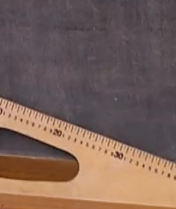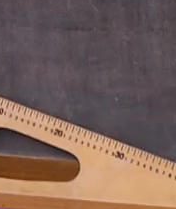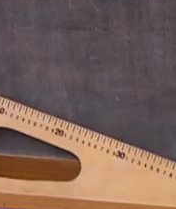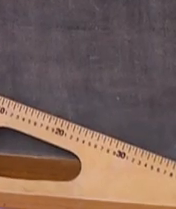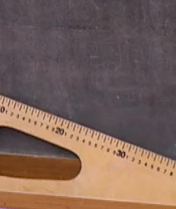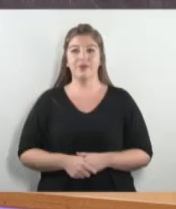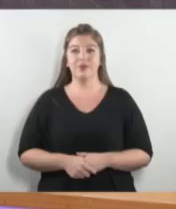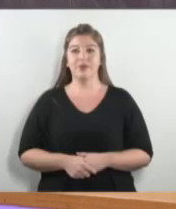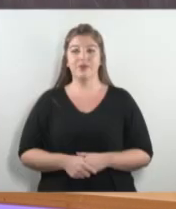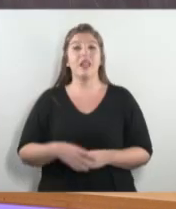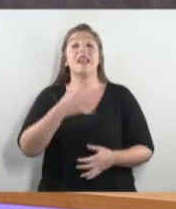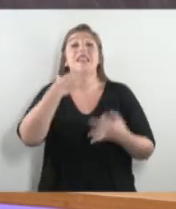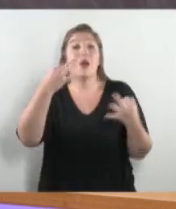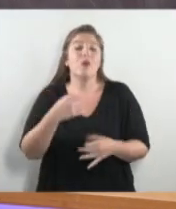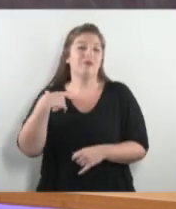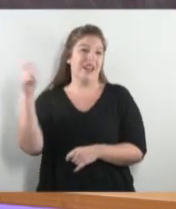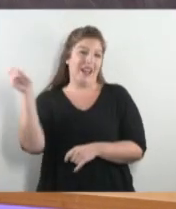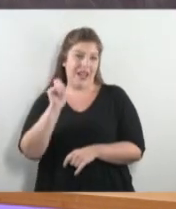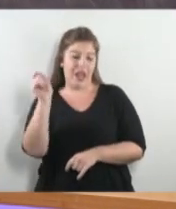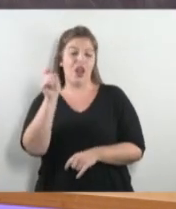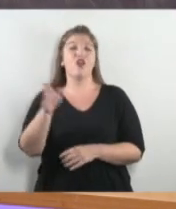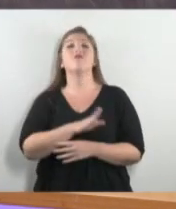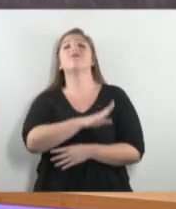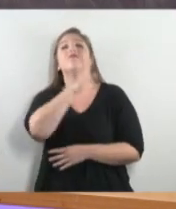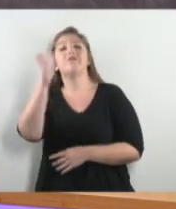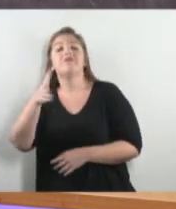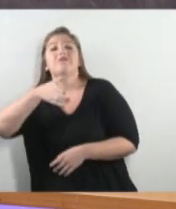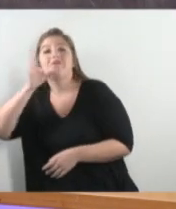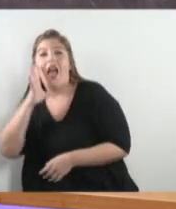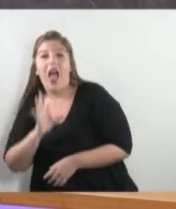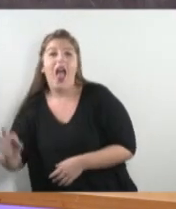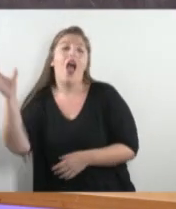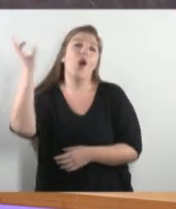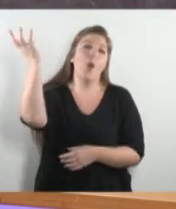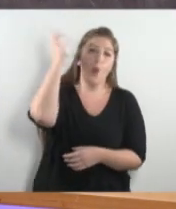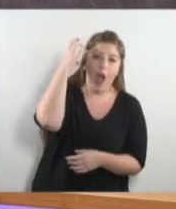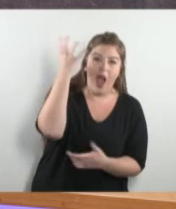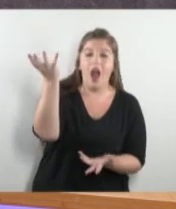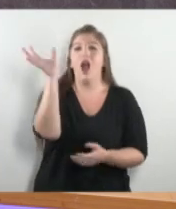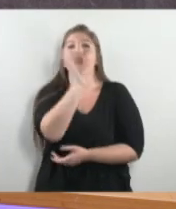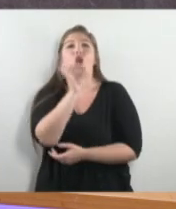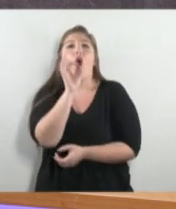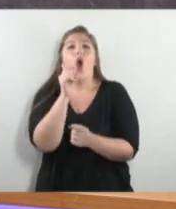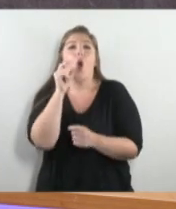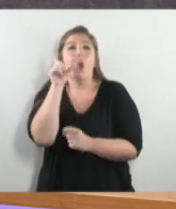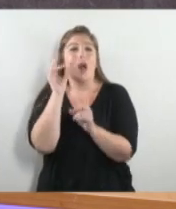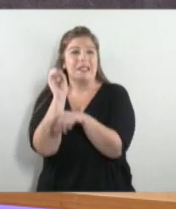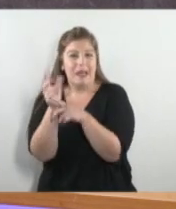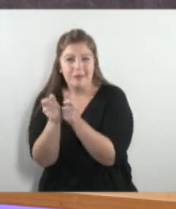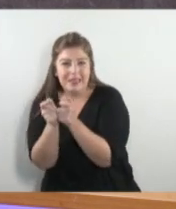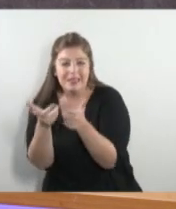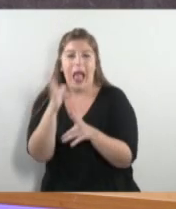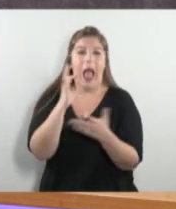Es muy probable que en este recreito te hayas ido a tomar algo, o al baño, o mandaste un WhatsApp. Así